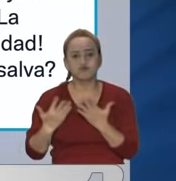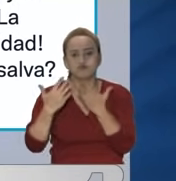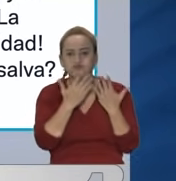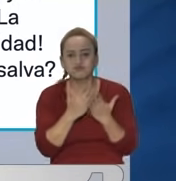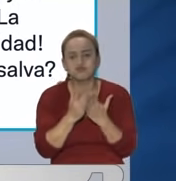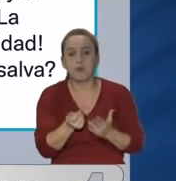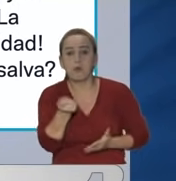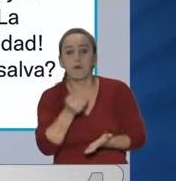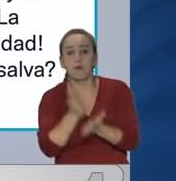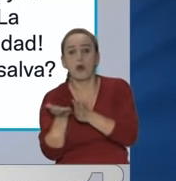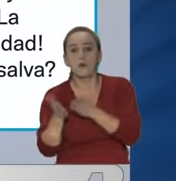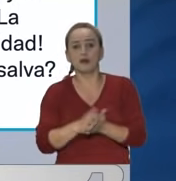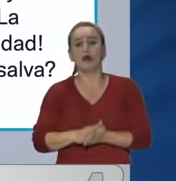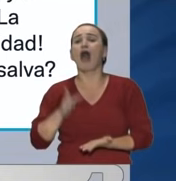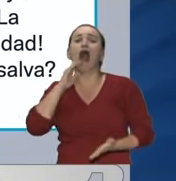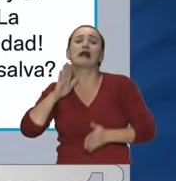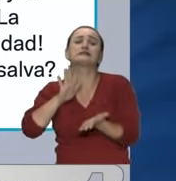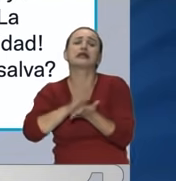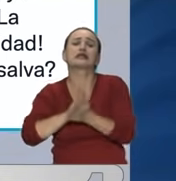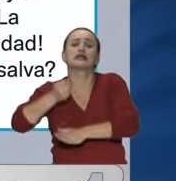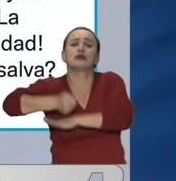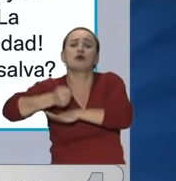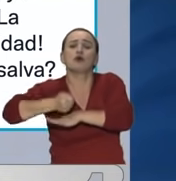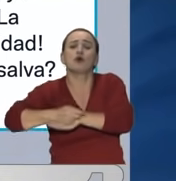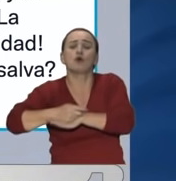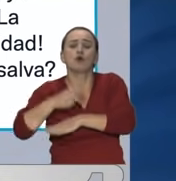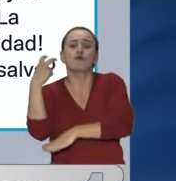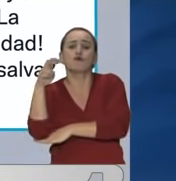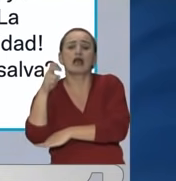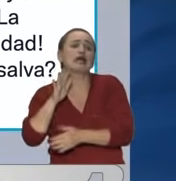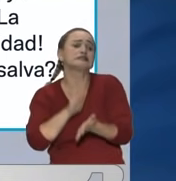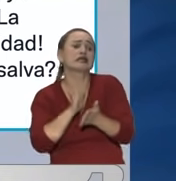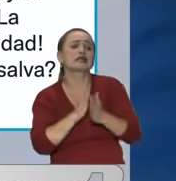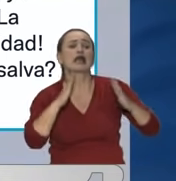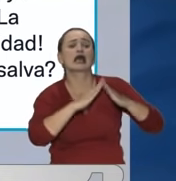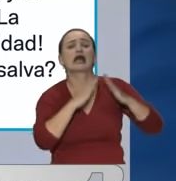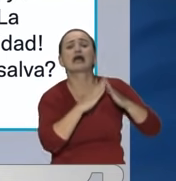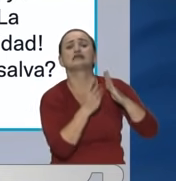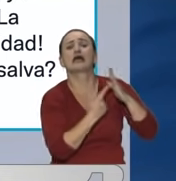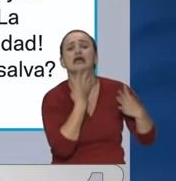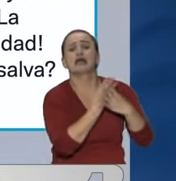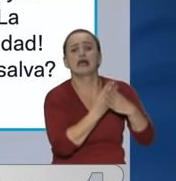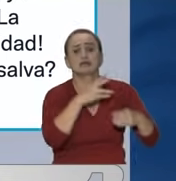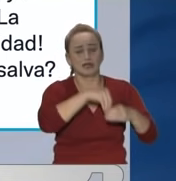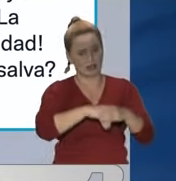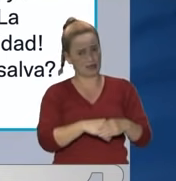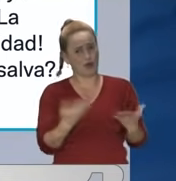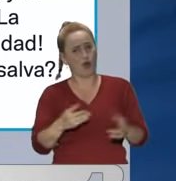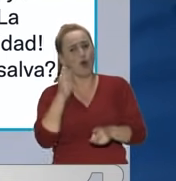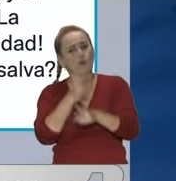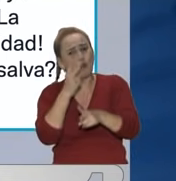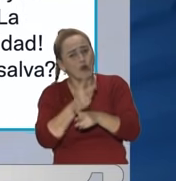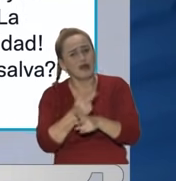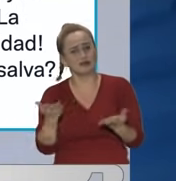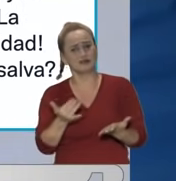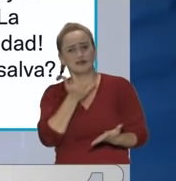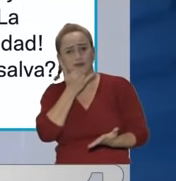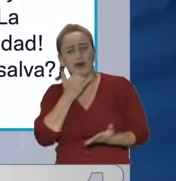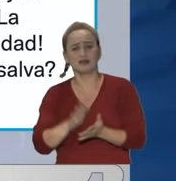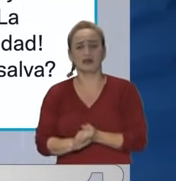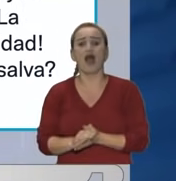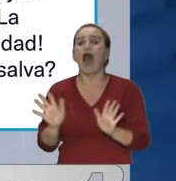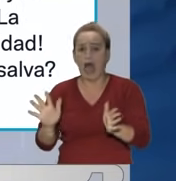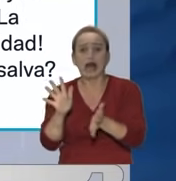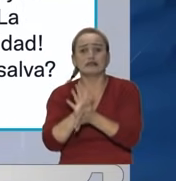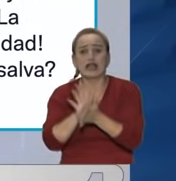vida y la muerte, y el juez da prisión domiciliaria al victimario? La impunidad incita más violencia e inseguridad. ¿Qué espera?